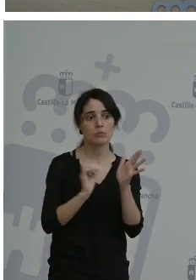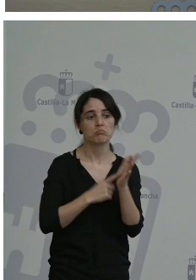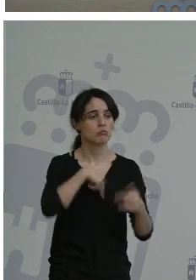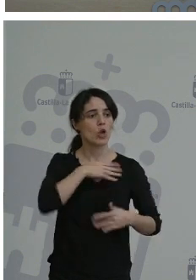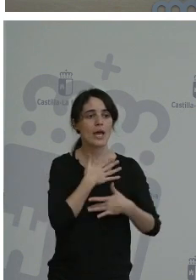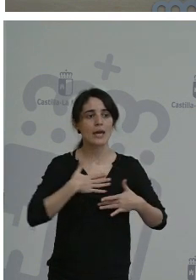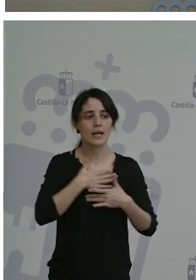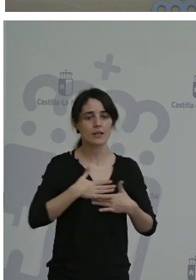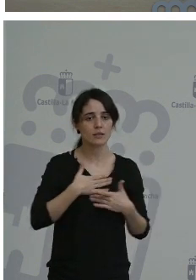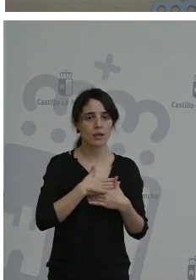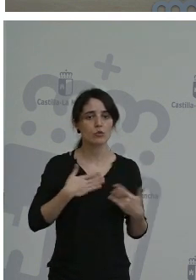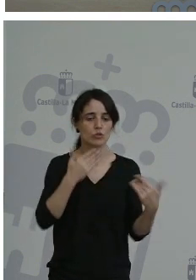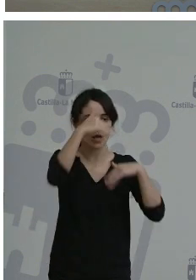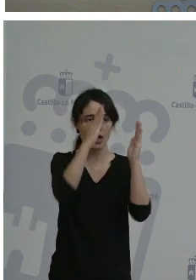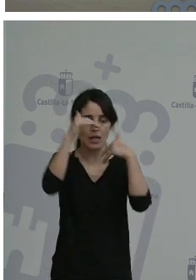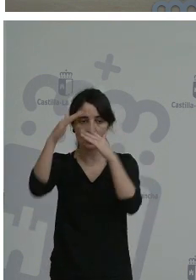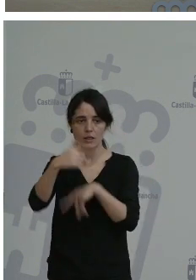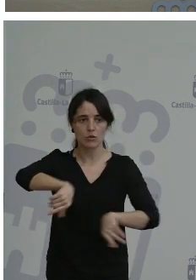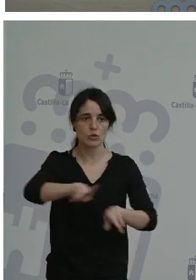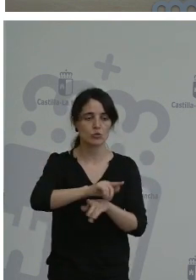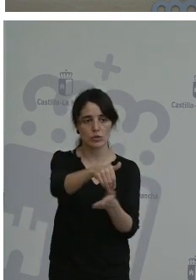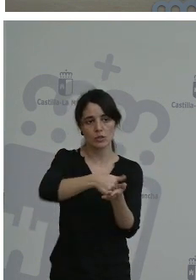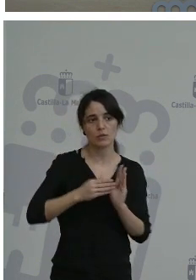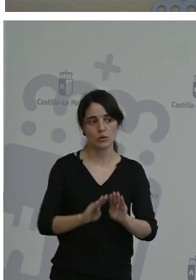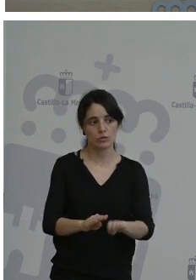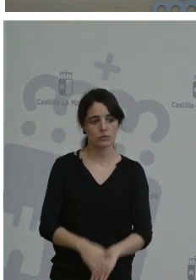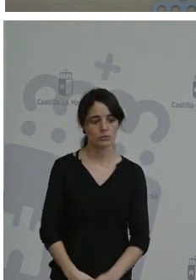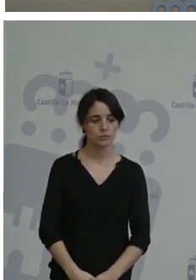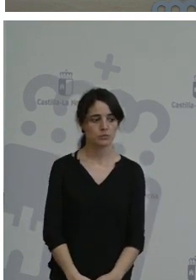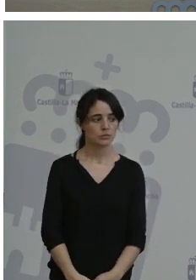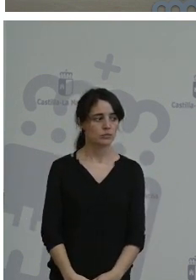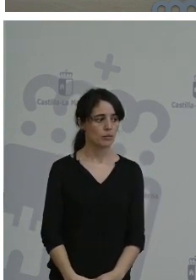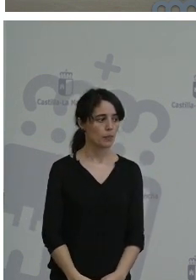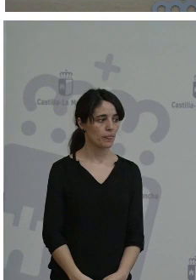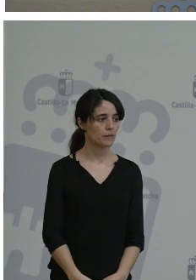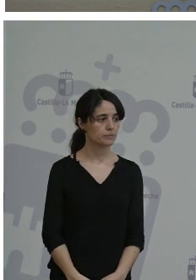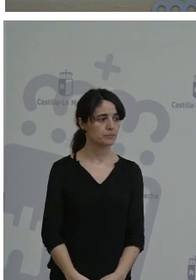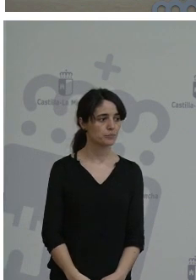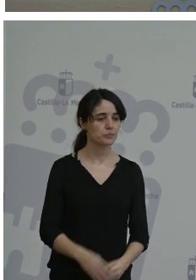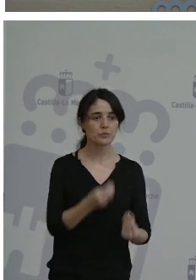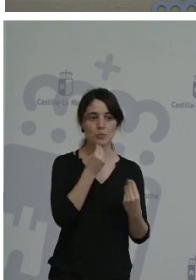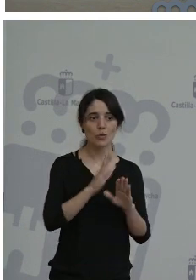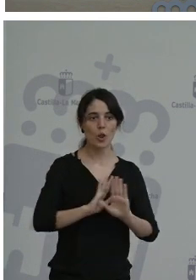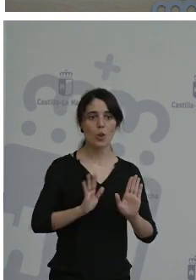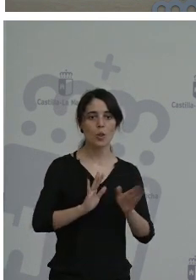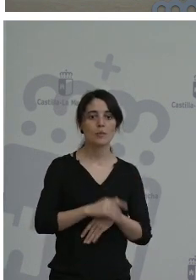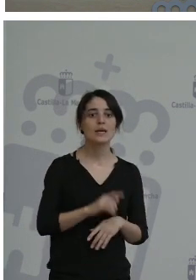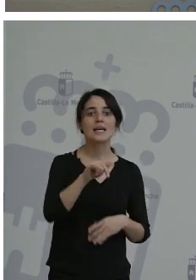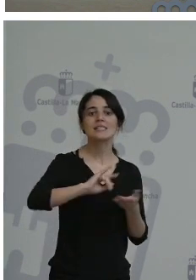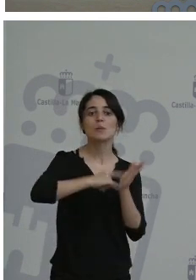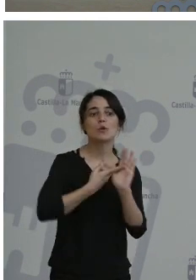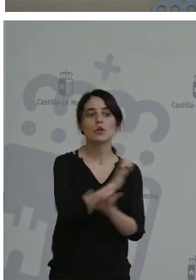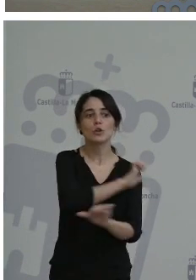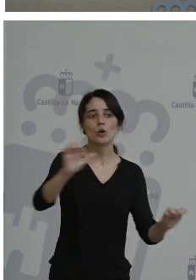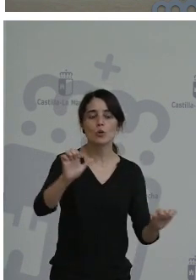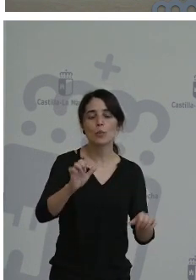de atender vuestra demanda. Y bueno, pues nada más. Esto es un poco el proyecto europeo